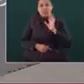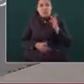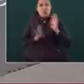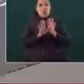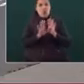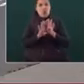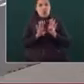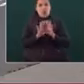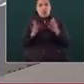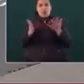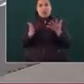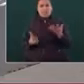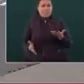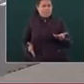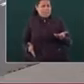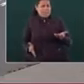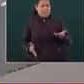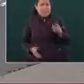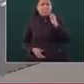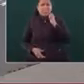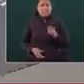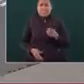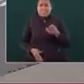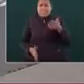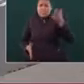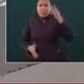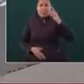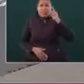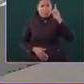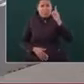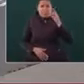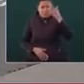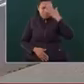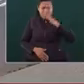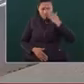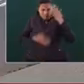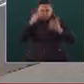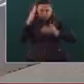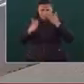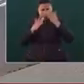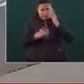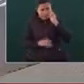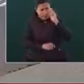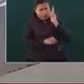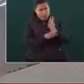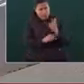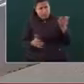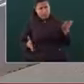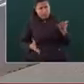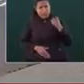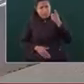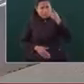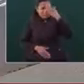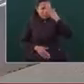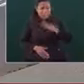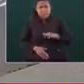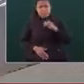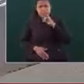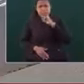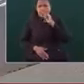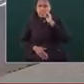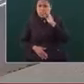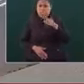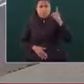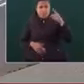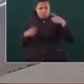No se midió y es académica. Da clases en el ITAM. Debe